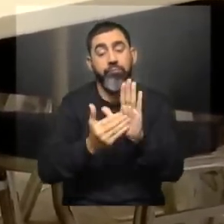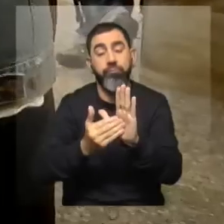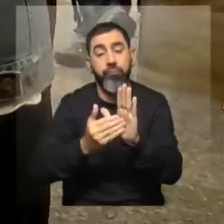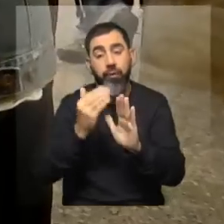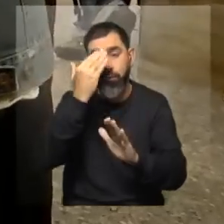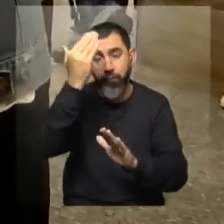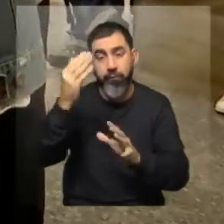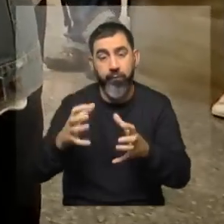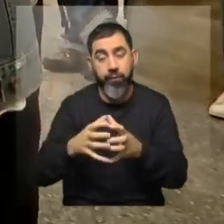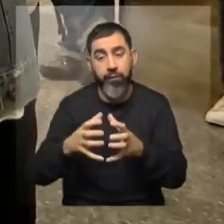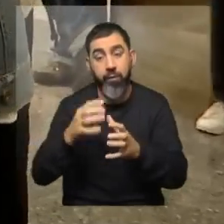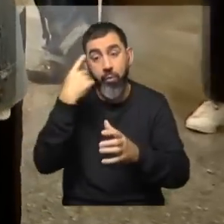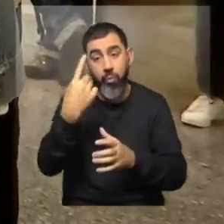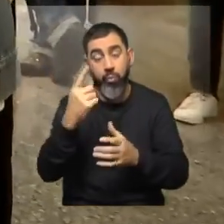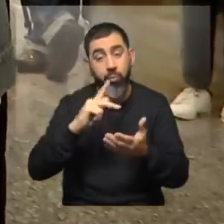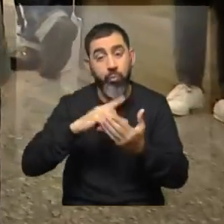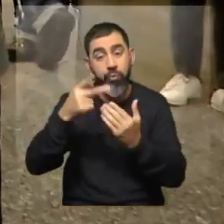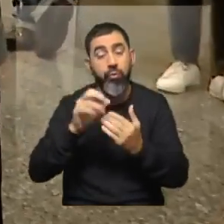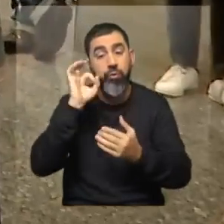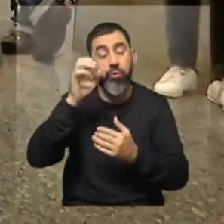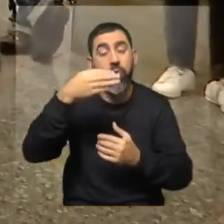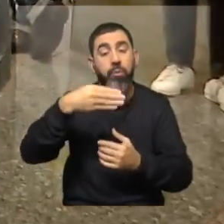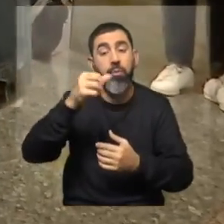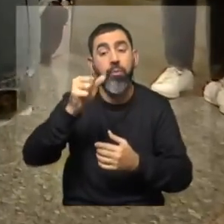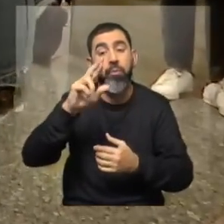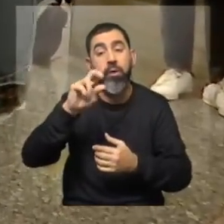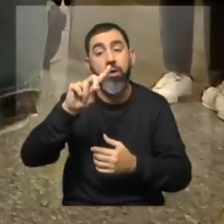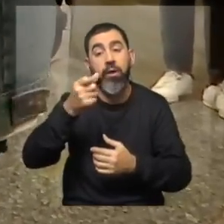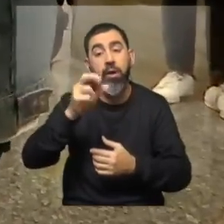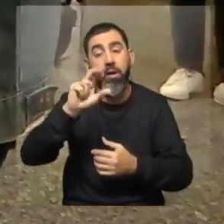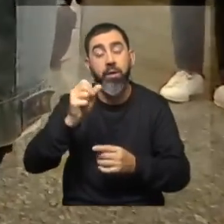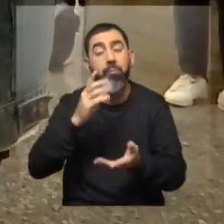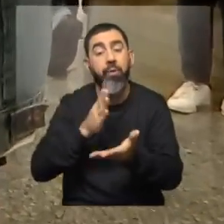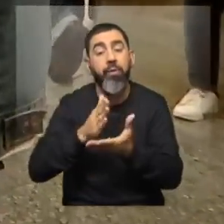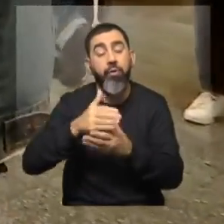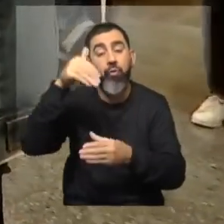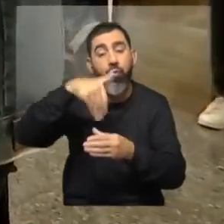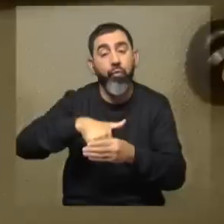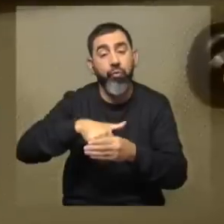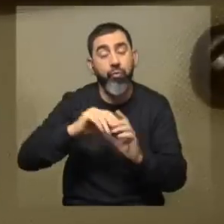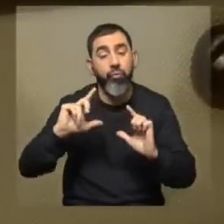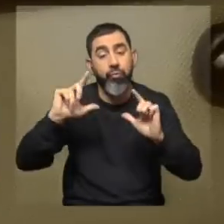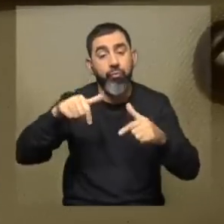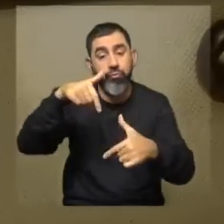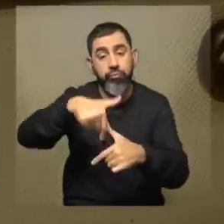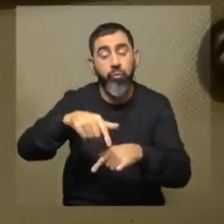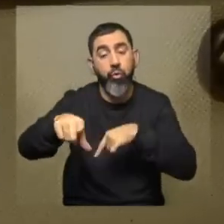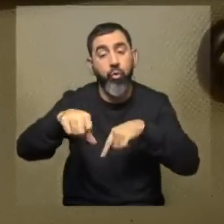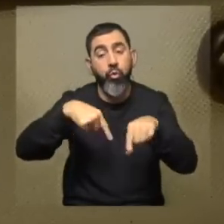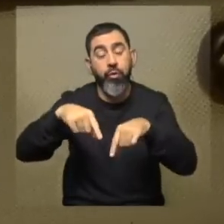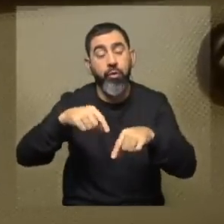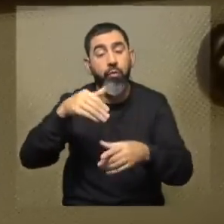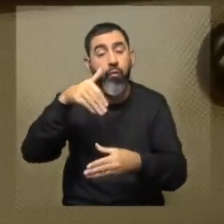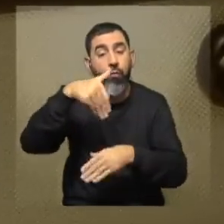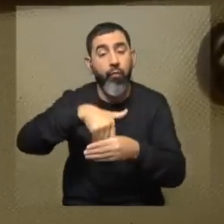legisladores frente amplistas uno de ellos del senador Mario Vergara y refiere a consagrar el derecho al voto a través de los consulados en coordinación con la